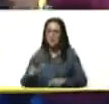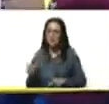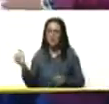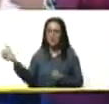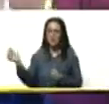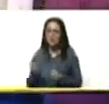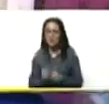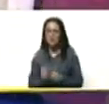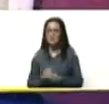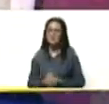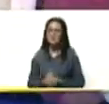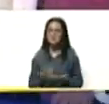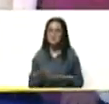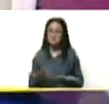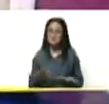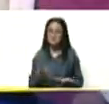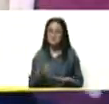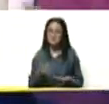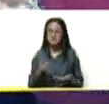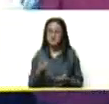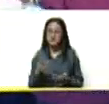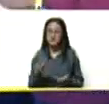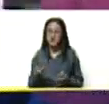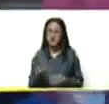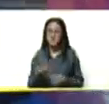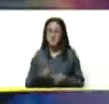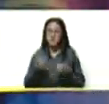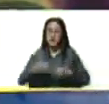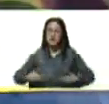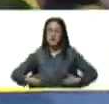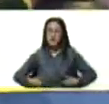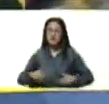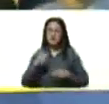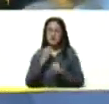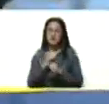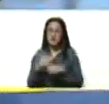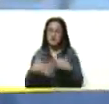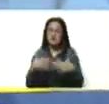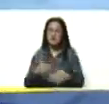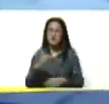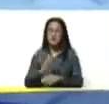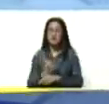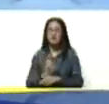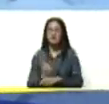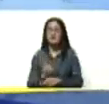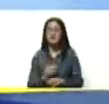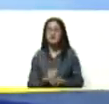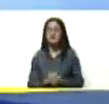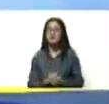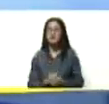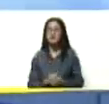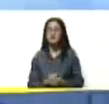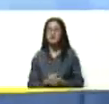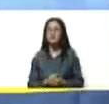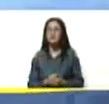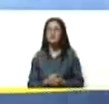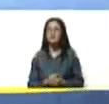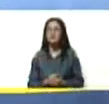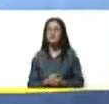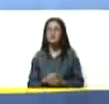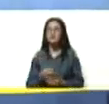a otro personal. Bueno, háganos para duplicar los esfuerzos. Por eso es que yo dije, fíjate, dije una cosa que pudiera ayudar. Ustedes lo toman en cuenta y lo